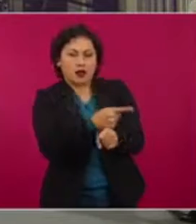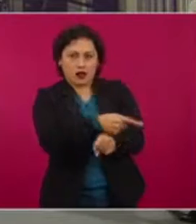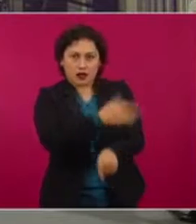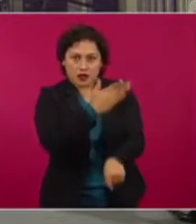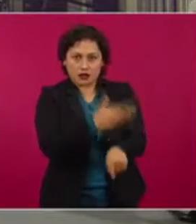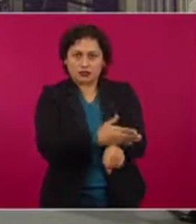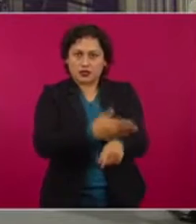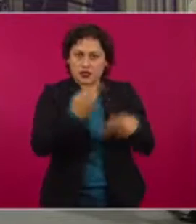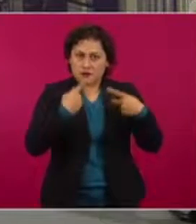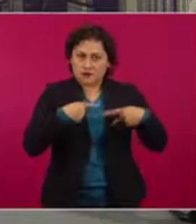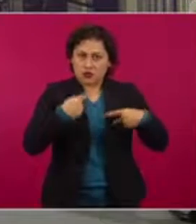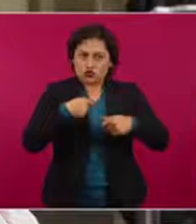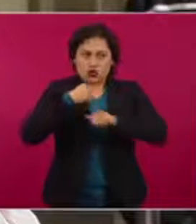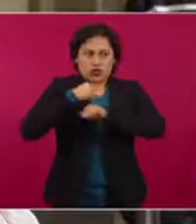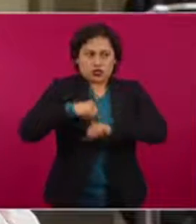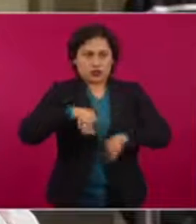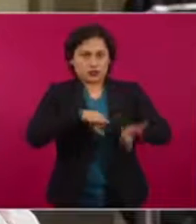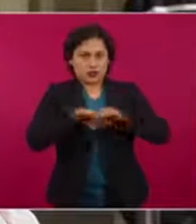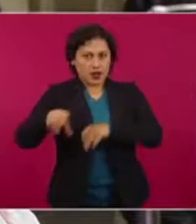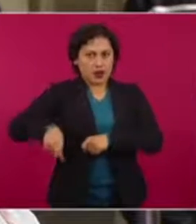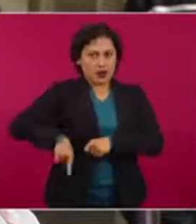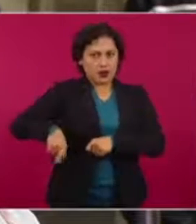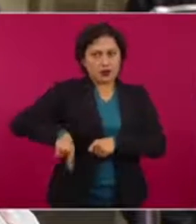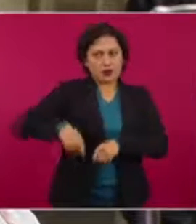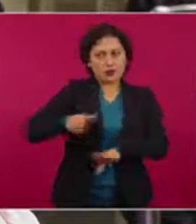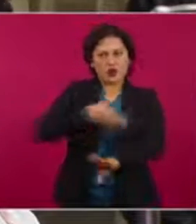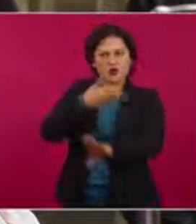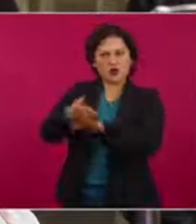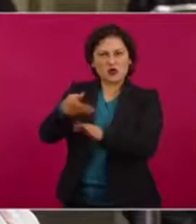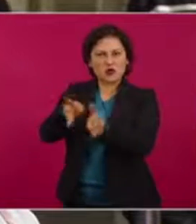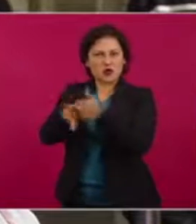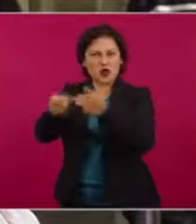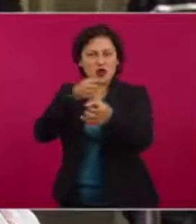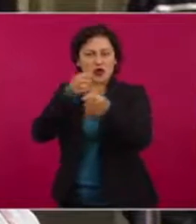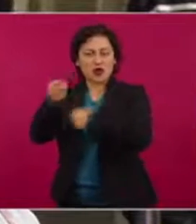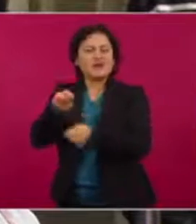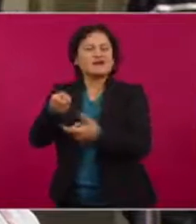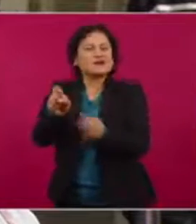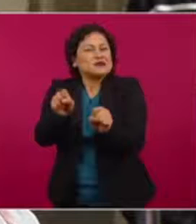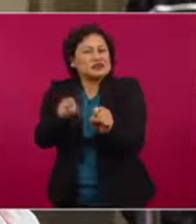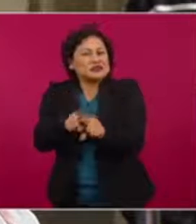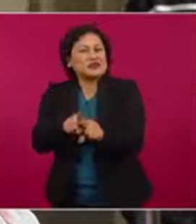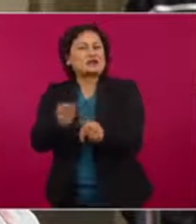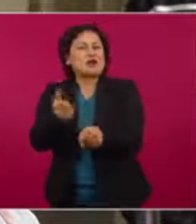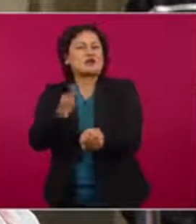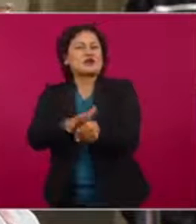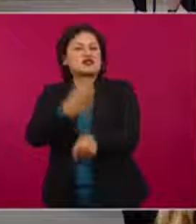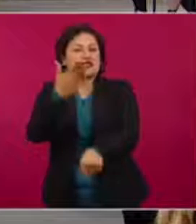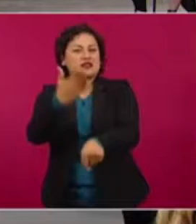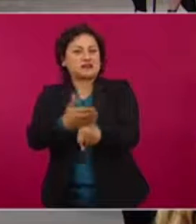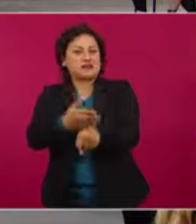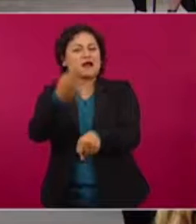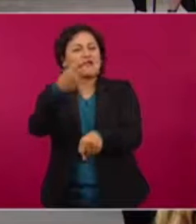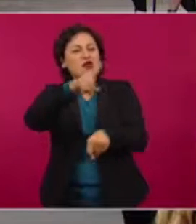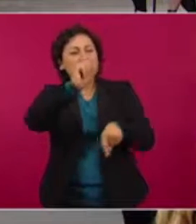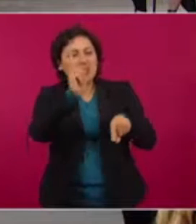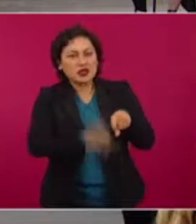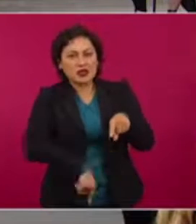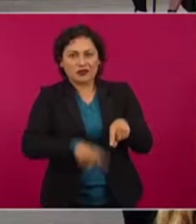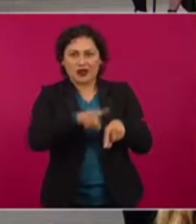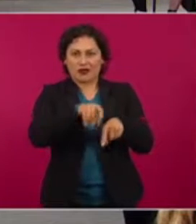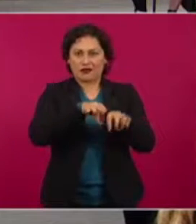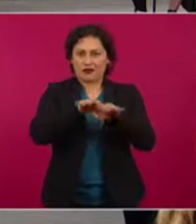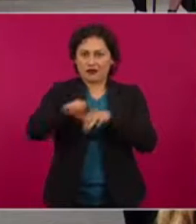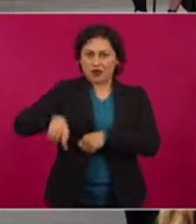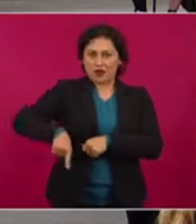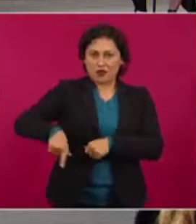a periodistas como una falta administrativa, pero que ya no están, que no sean aptos para el servicio público, ¿no? Y